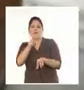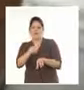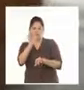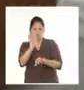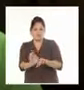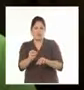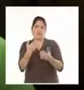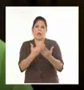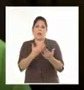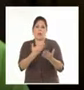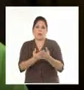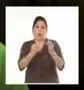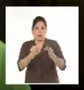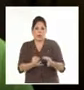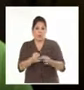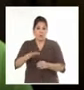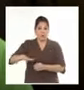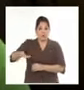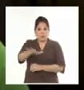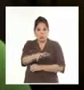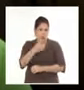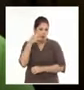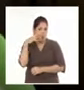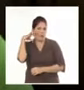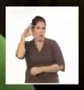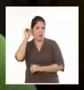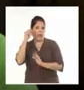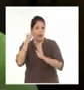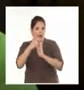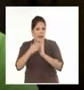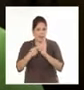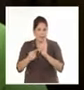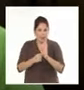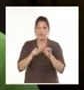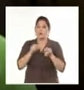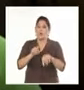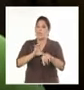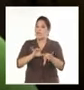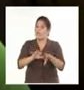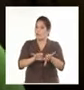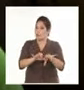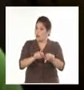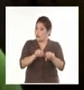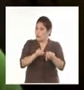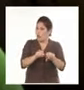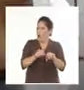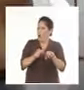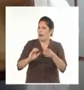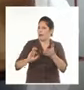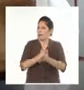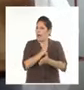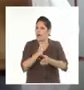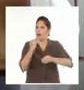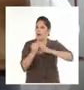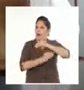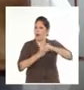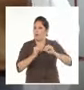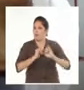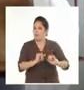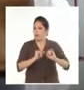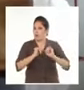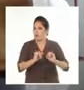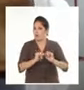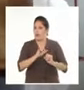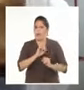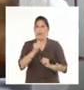probatorios. En todos ellos encontramos elementos, sea, herramientas informáticas destinadas a la vulneración del sistema. Comunicación de